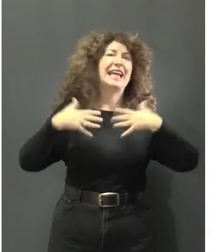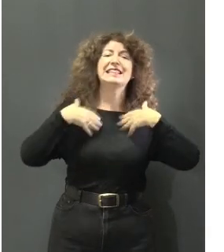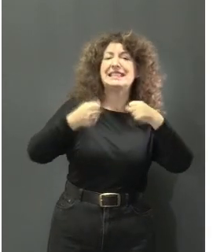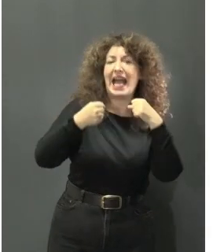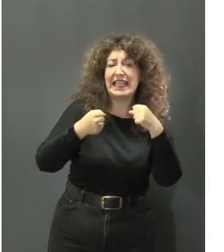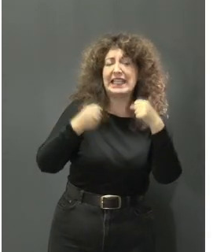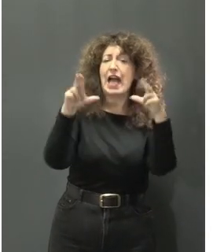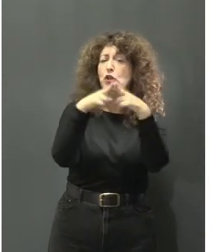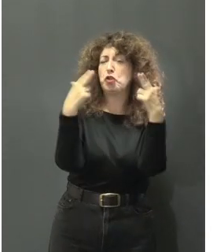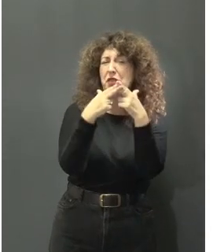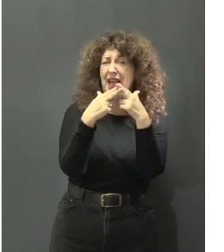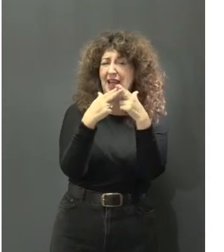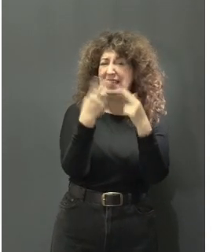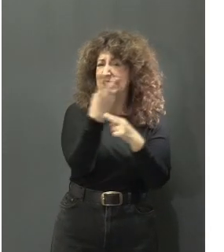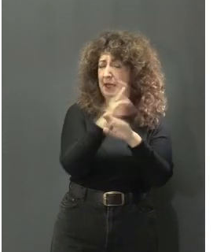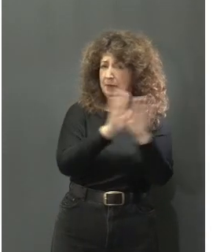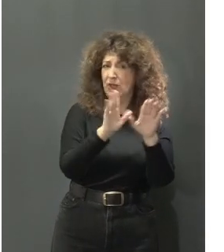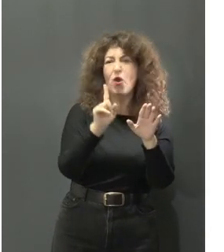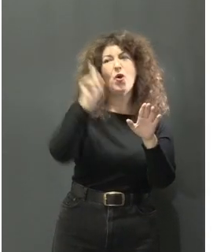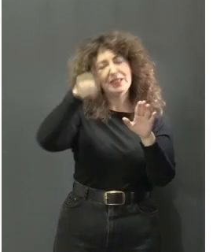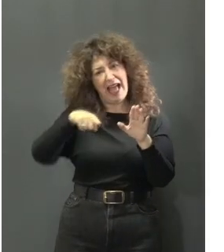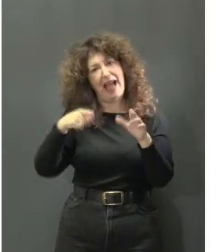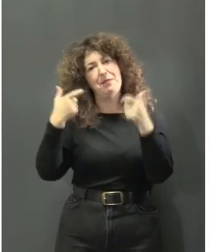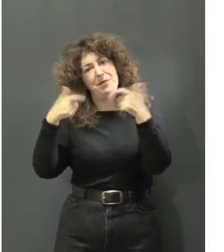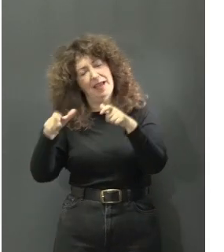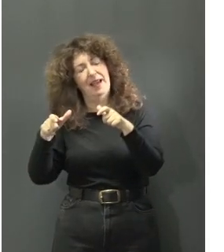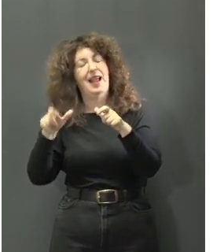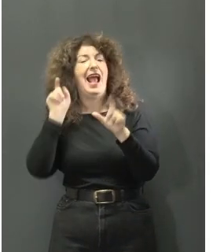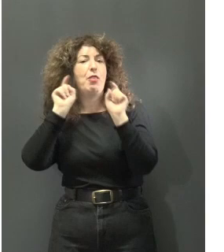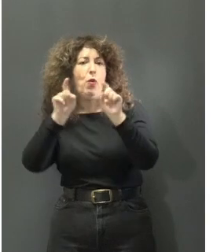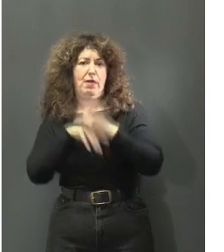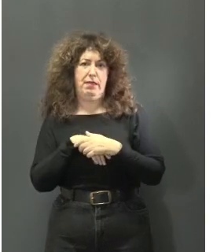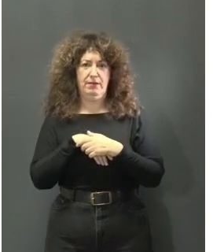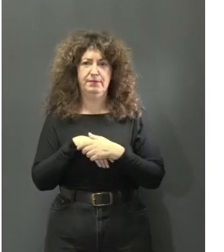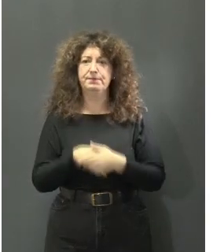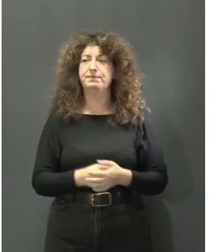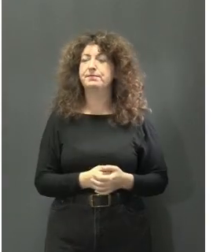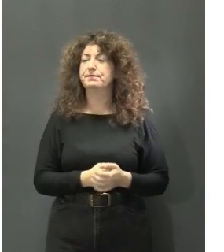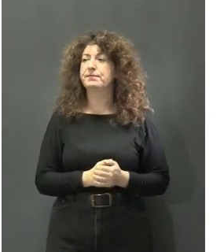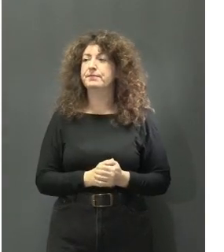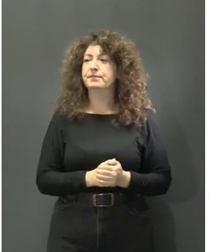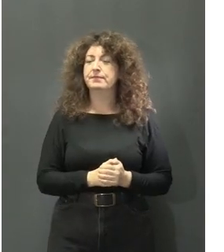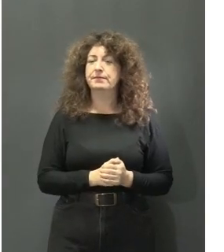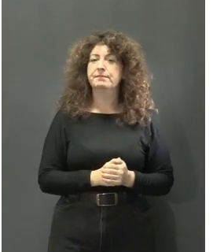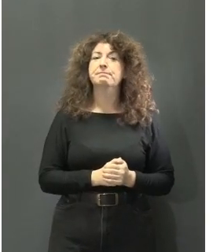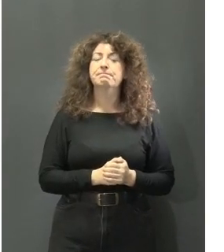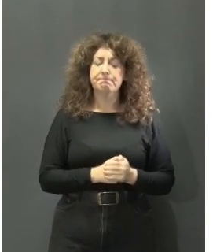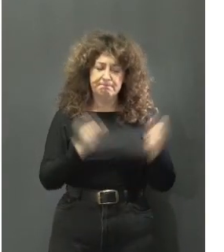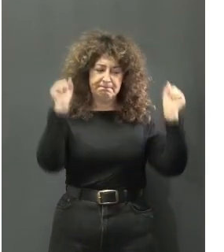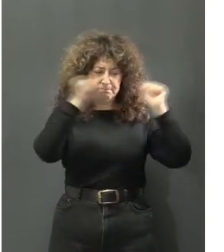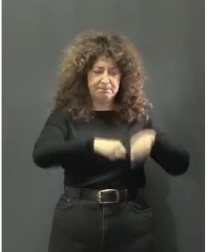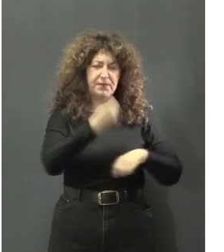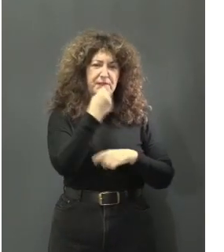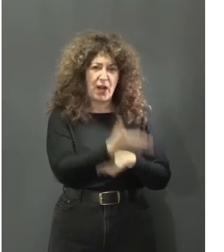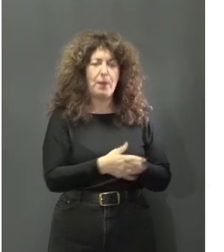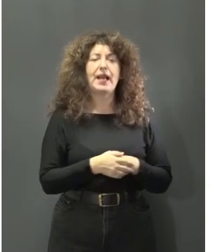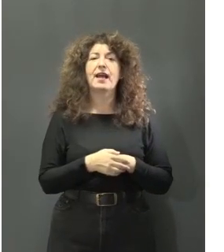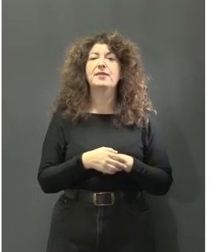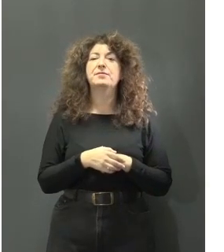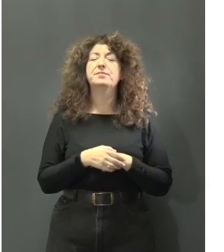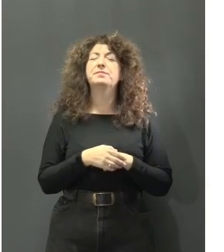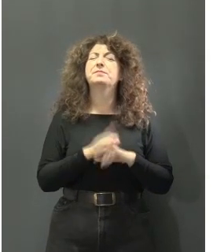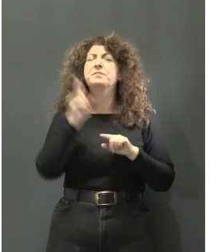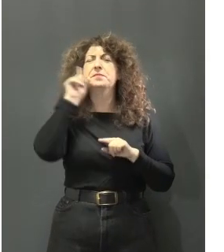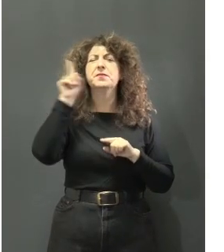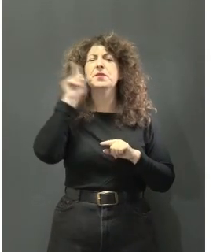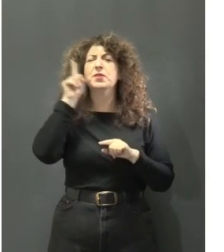más social, más sociosanitario, sino también el ámbito de la educación. Vale, fenomenal. No